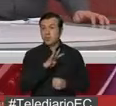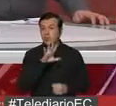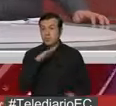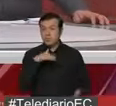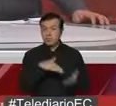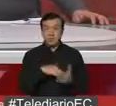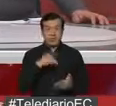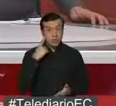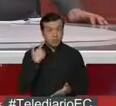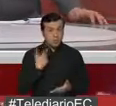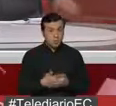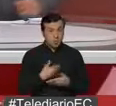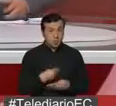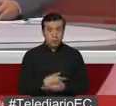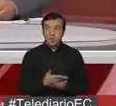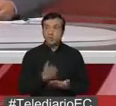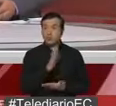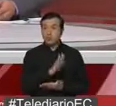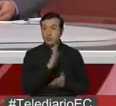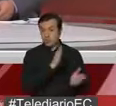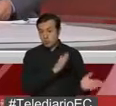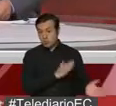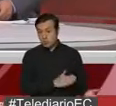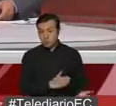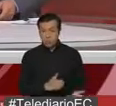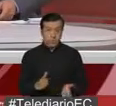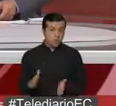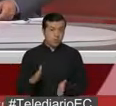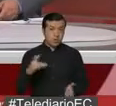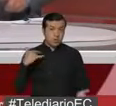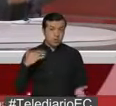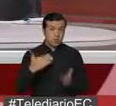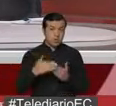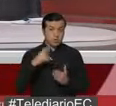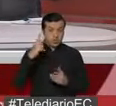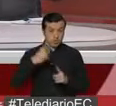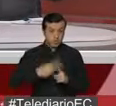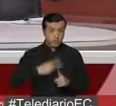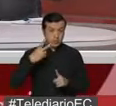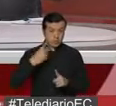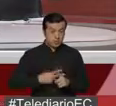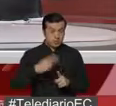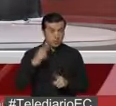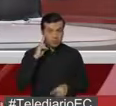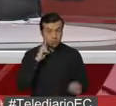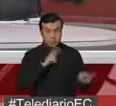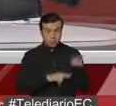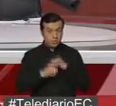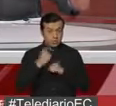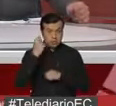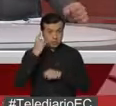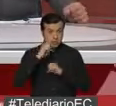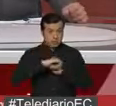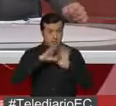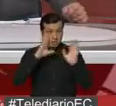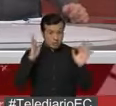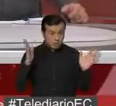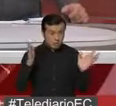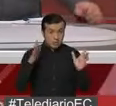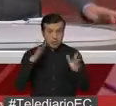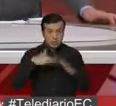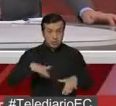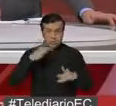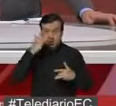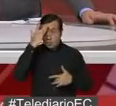45.000 pruebas que ustedes están programando realizar en el transcurso de 2 meses para ya tener una idea mucho más clara de cómo se encuentra la